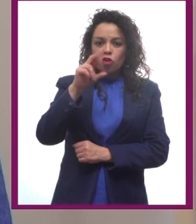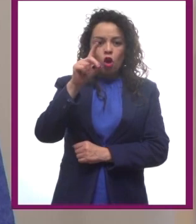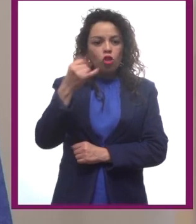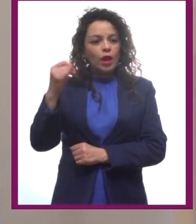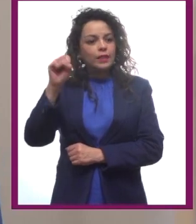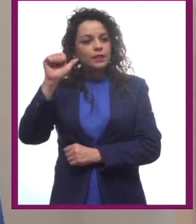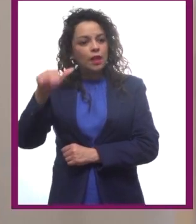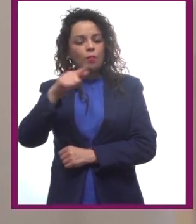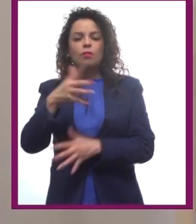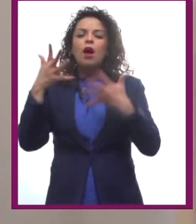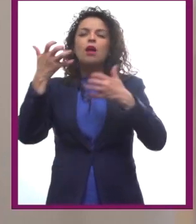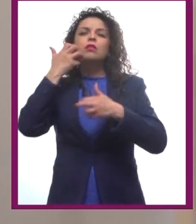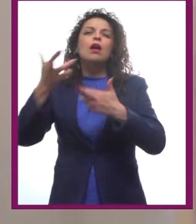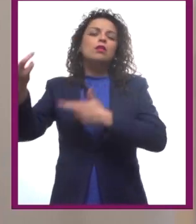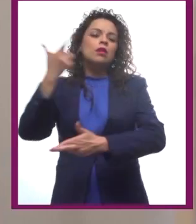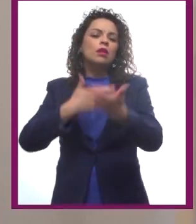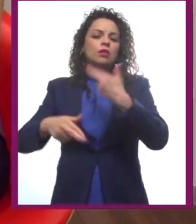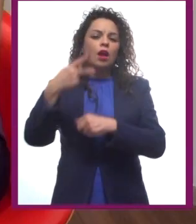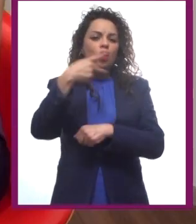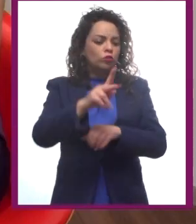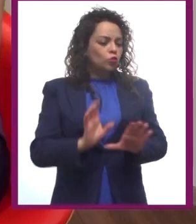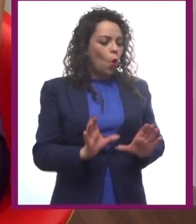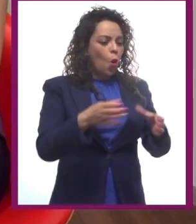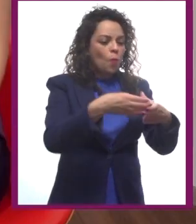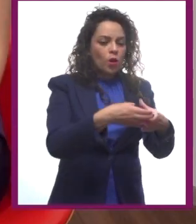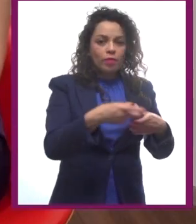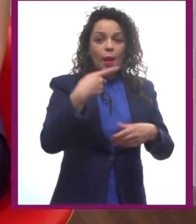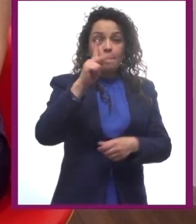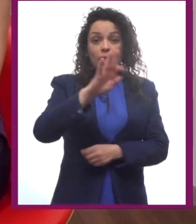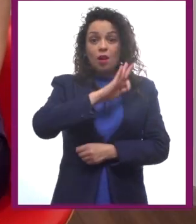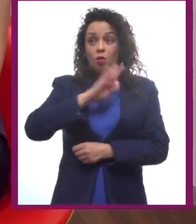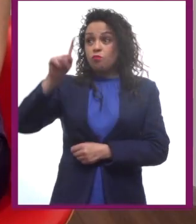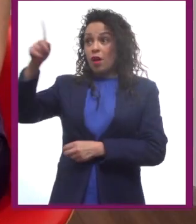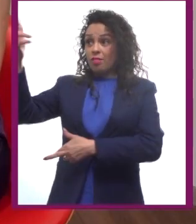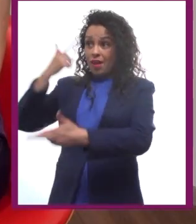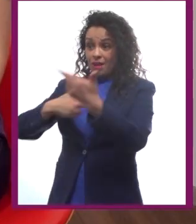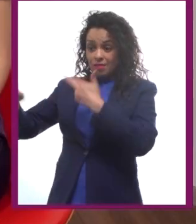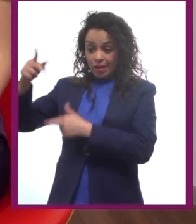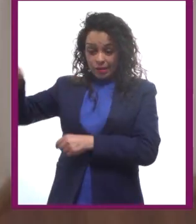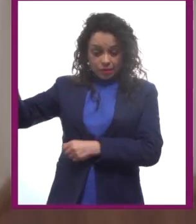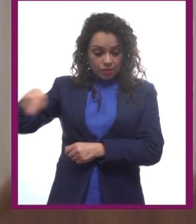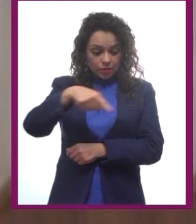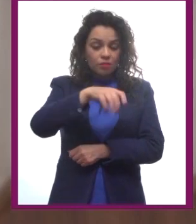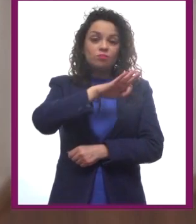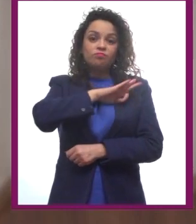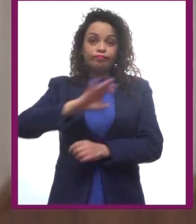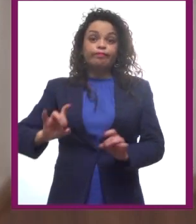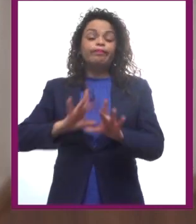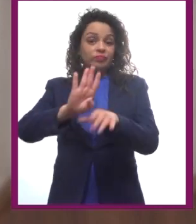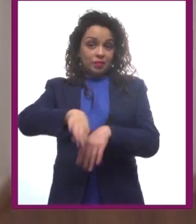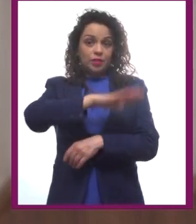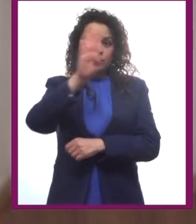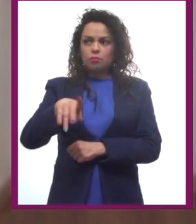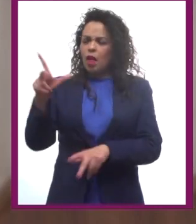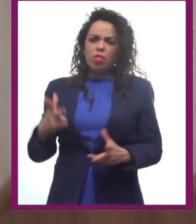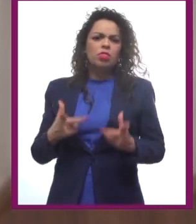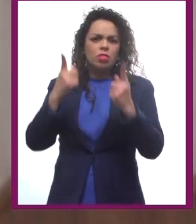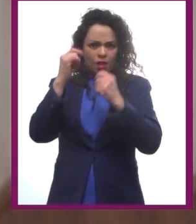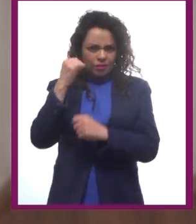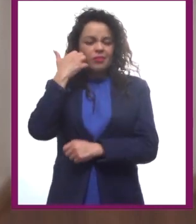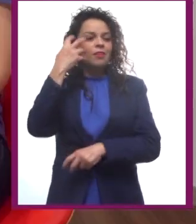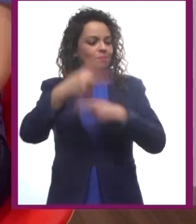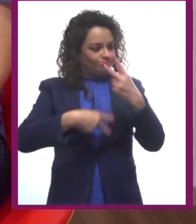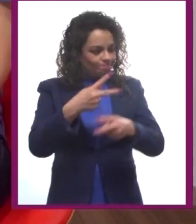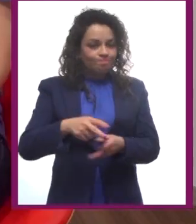la comarca, aunque saben que probablemente mueran al final del viaje, cosa que están dispuestos a hacer. Pero si tomamos estas estructuras como